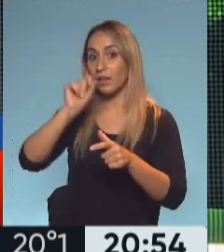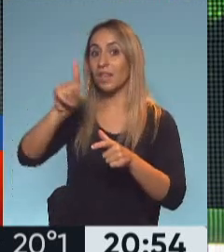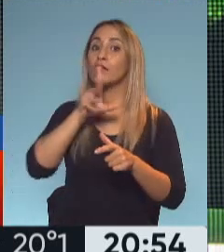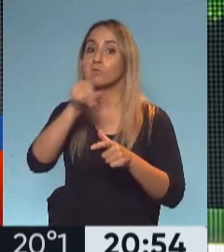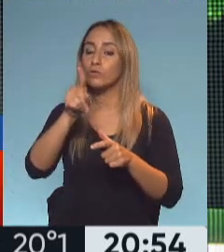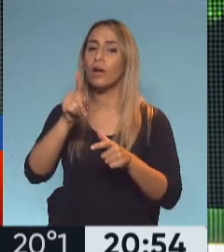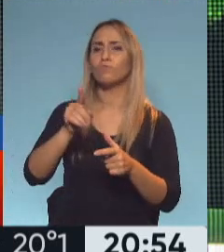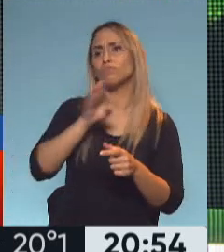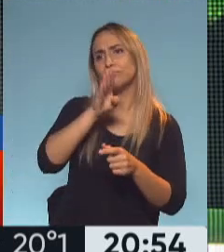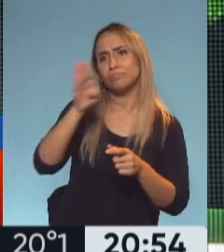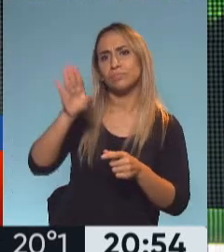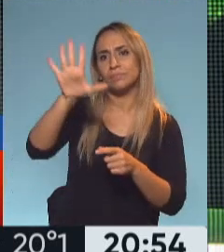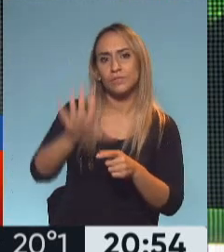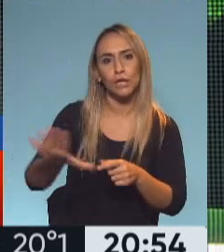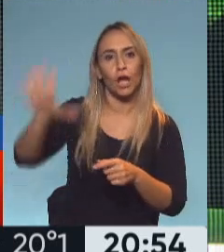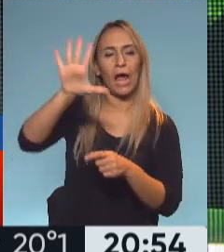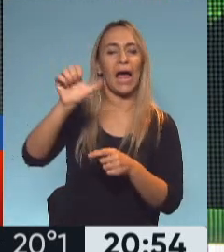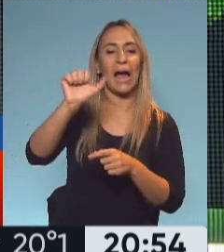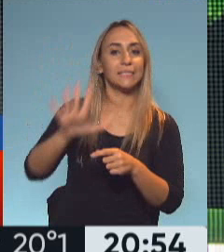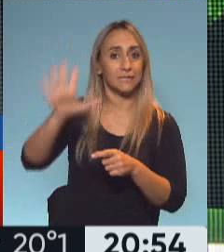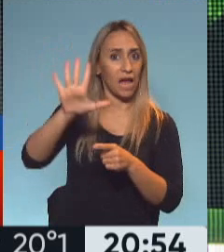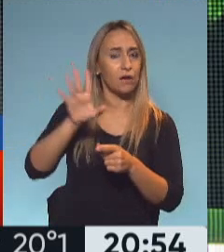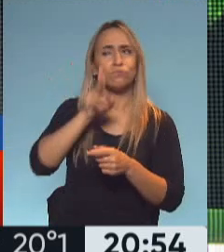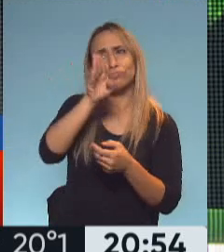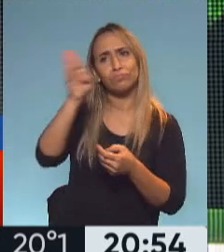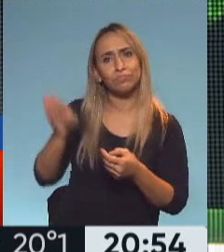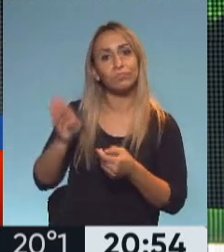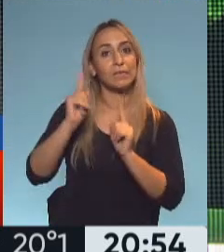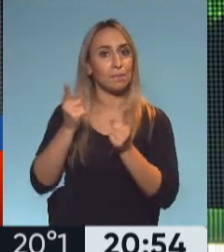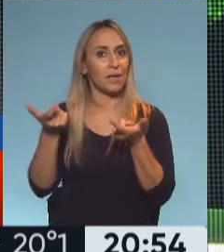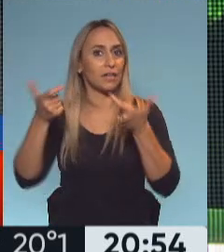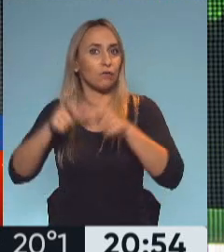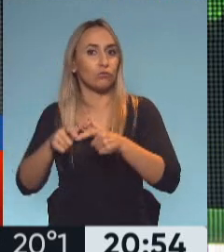Medio Oriente. Se reunió incluso con